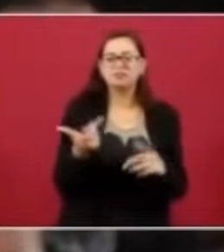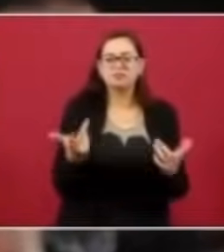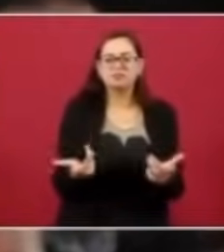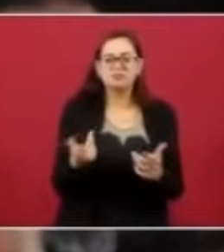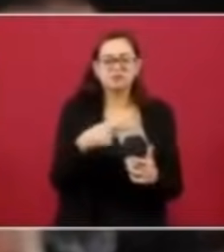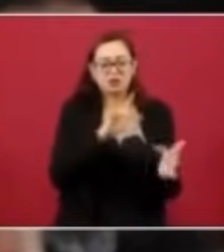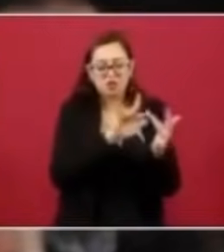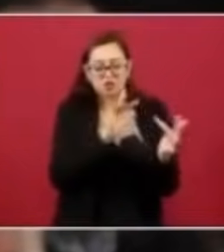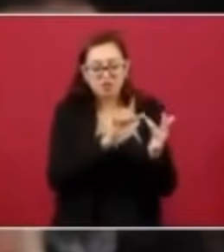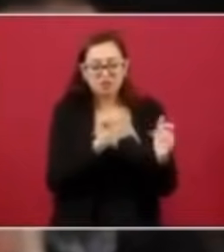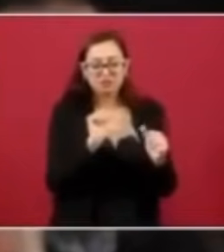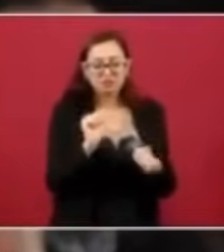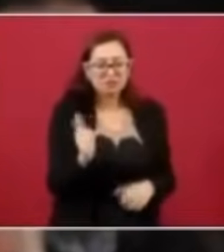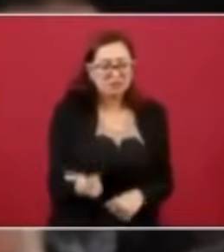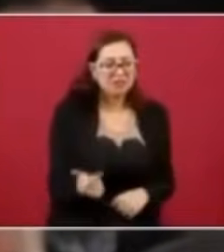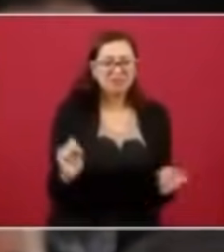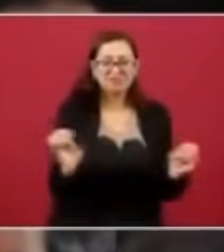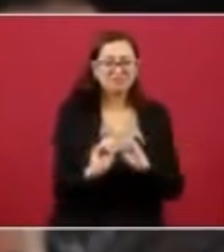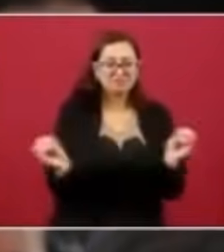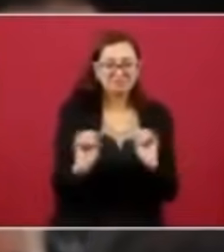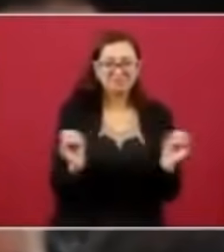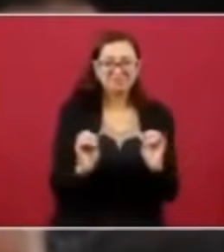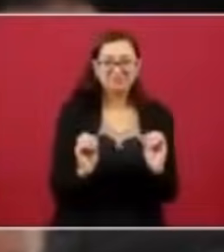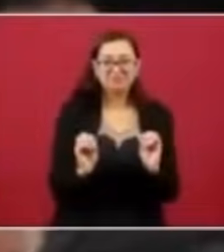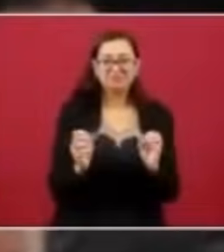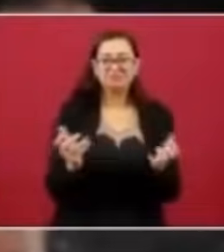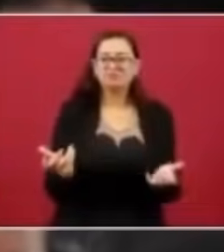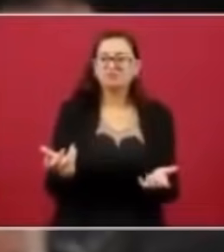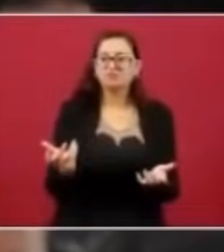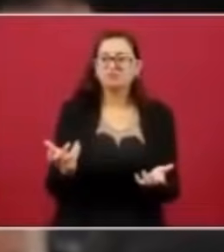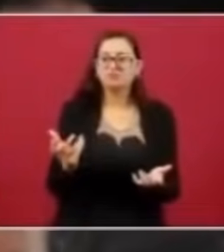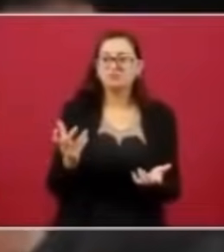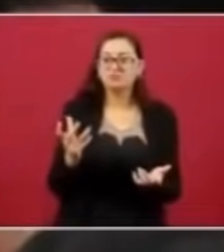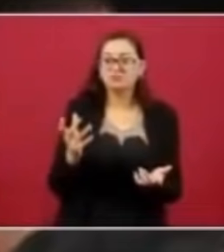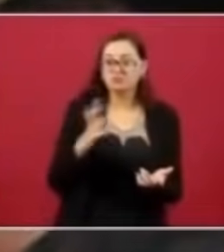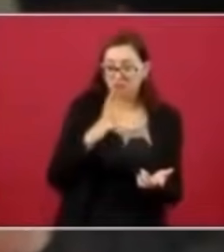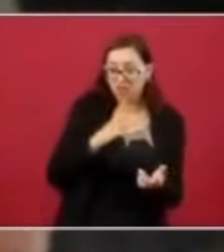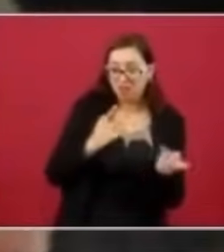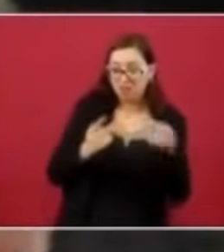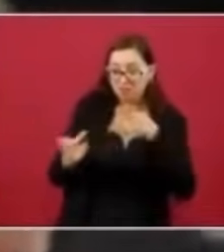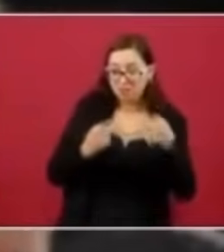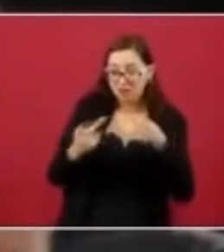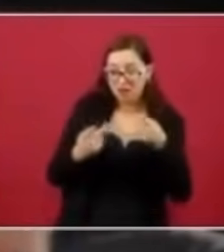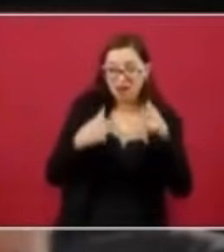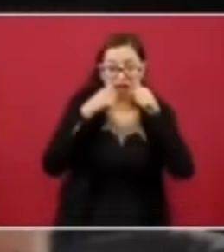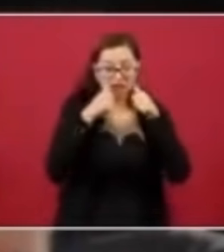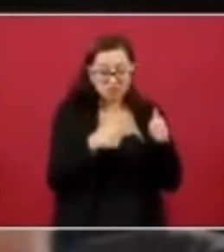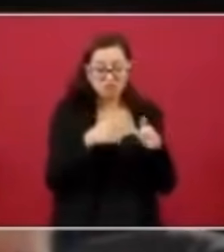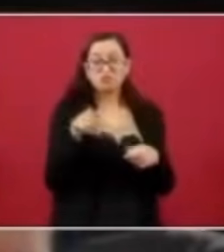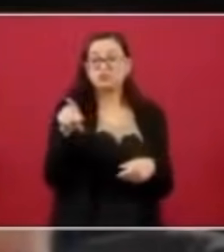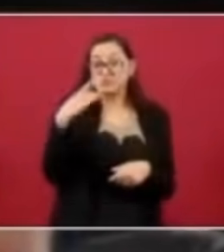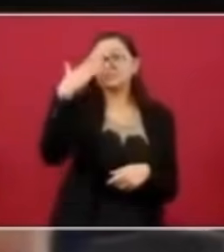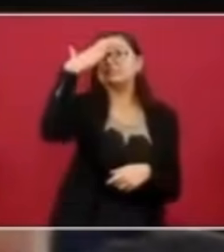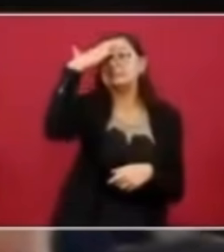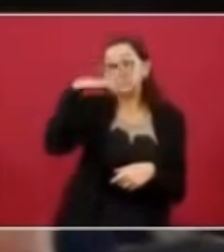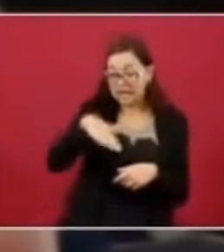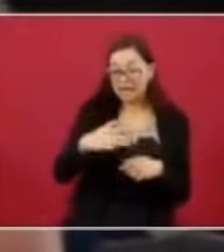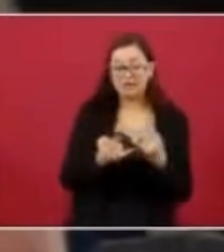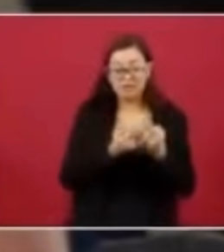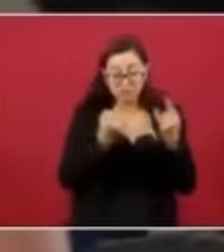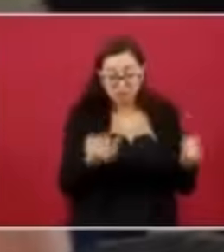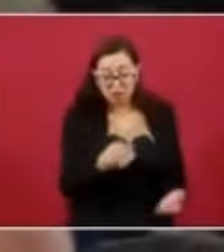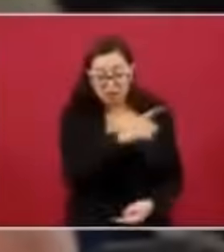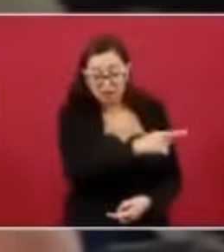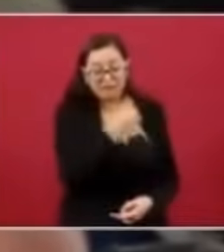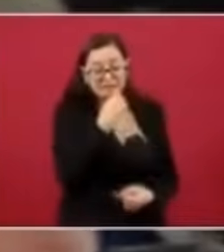comunicado con ellos. Quisiéramos saber si existe un plan en atención, si usted ha conocido las historias de los